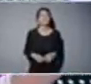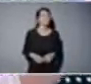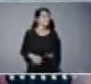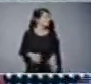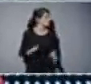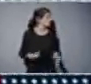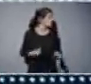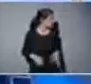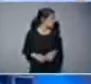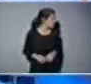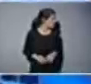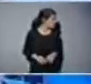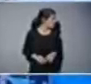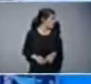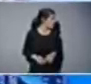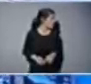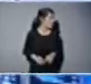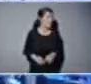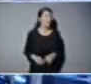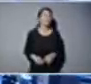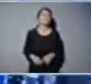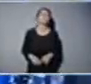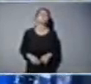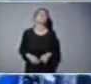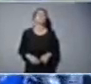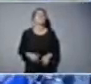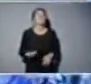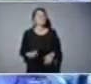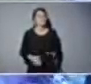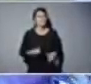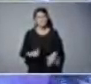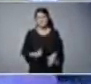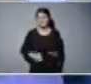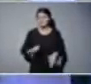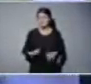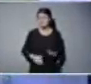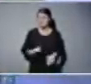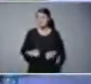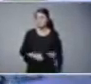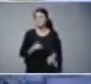Pa, para, pa, pa, pa, para, pa, para, pa, para, pa.